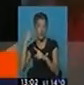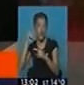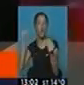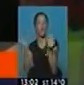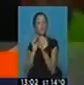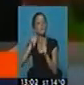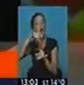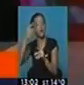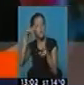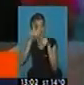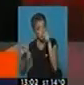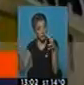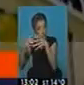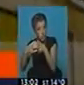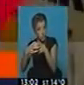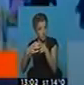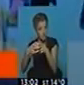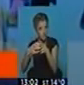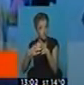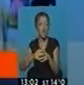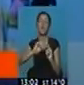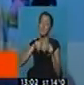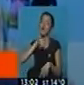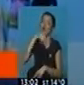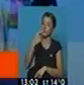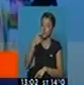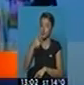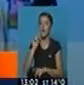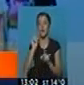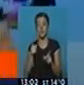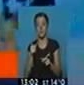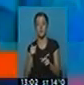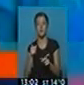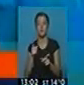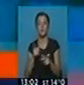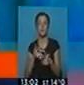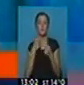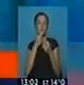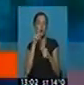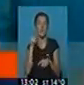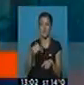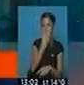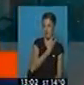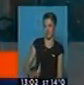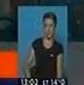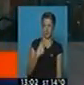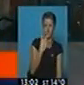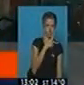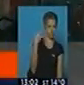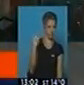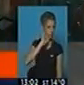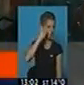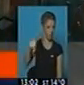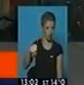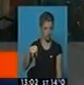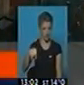figuras. Han habido otros intentos quizás más agresivos que no lograron sino más que el rechazo y no